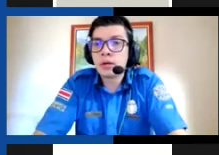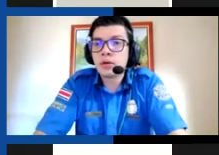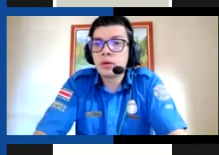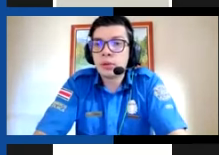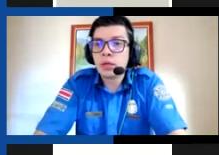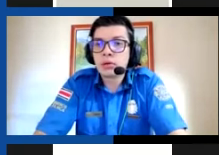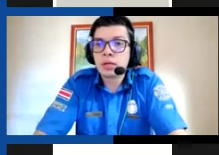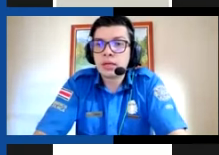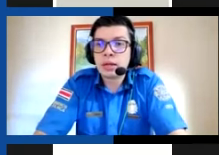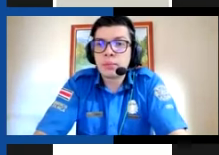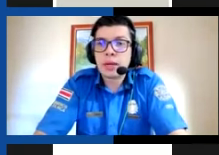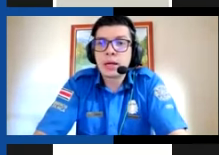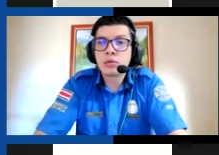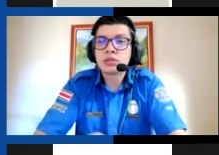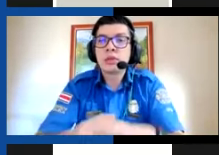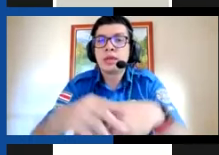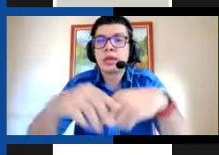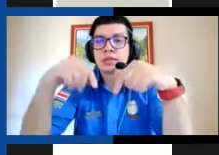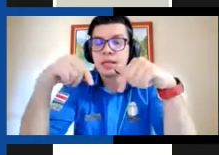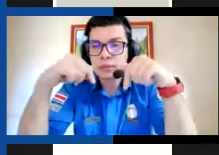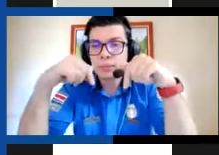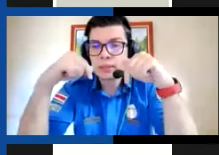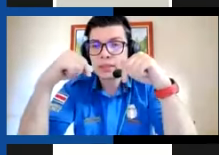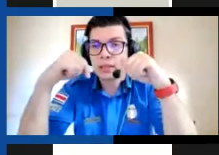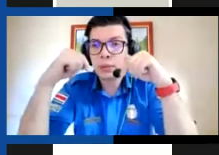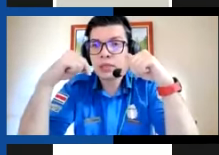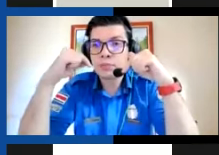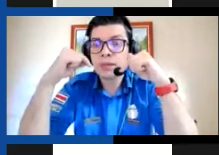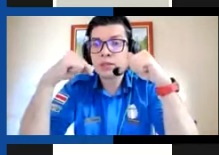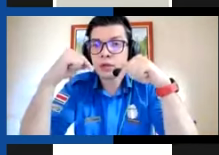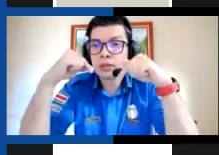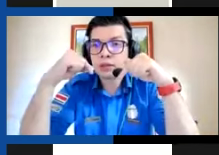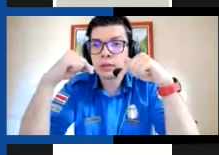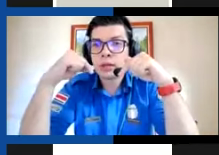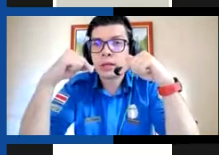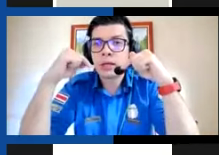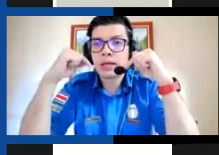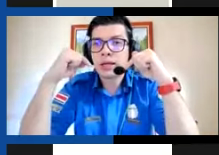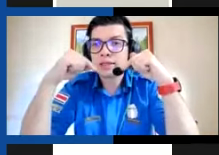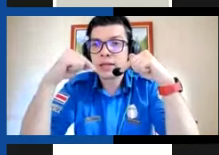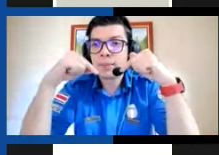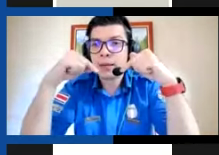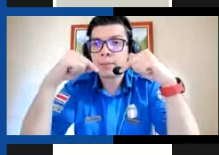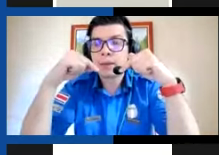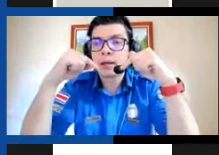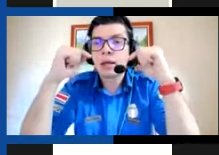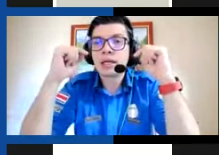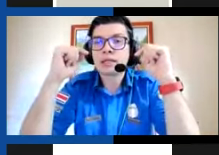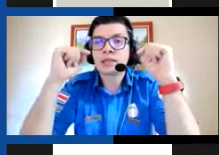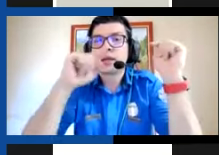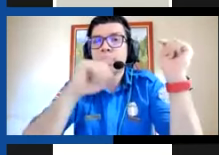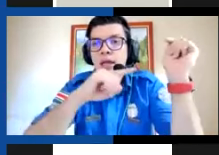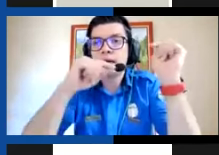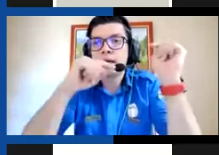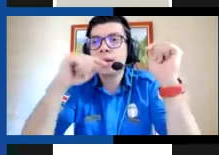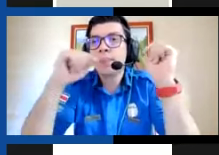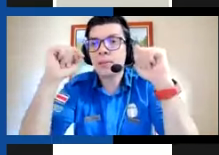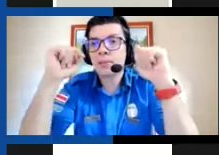Otro marco donde pueden contactar para justamente este tipo de inspecciones de gas LP es